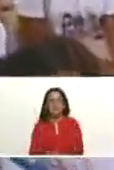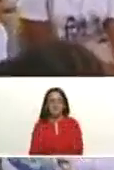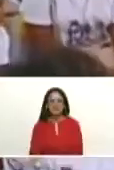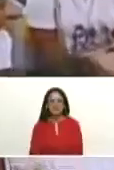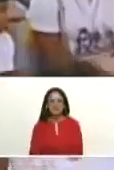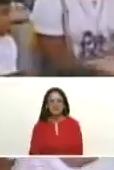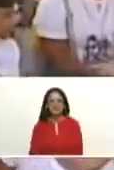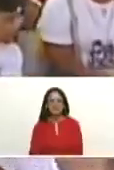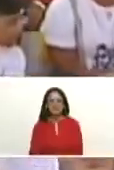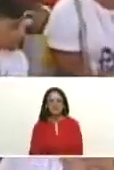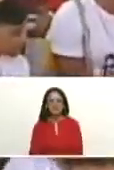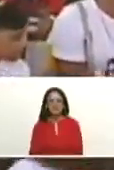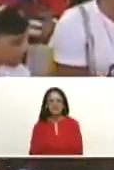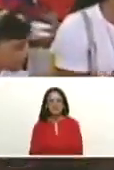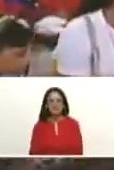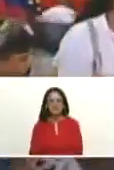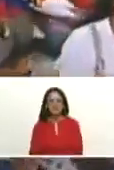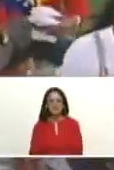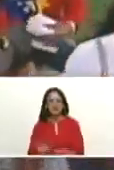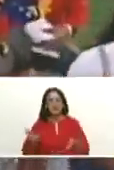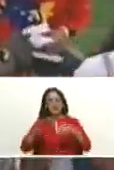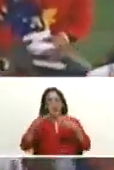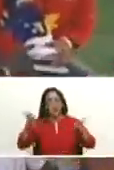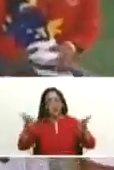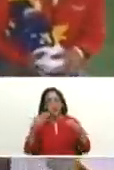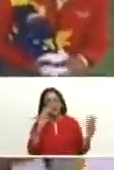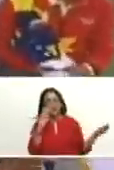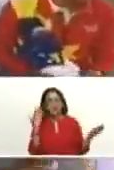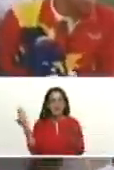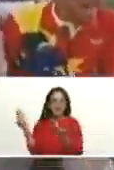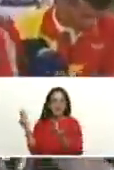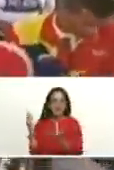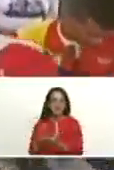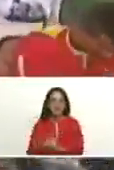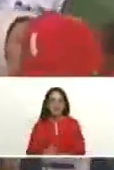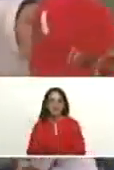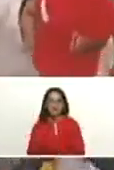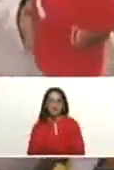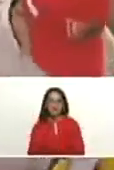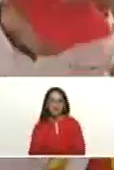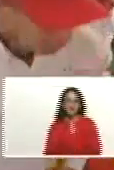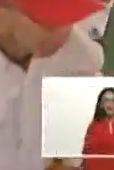pa' bravo yo, música con la orquesta La Diferencia.